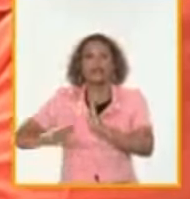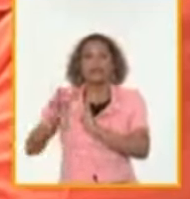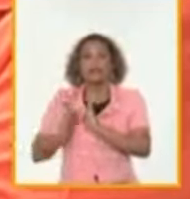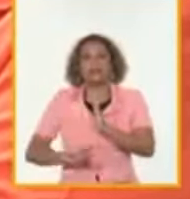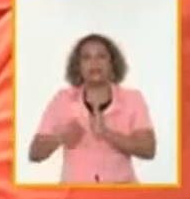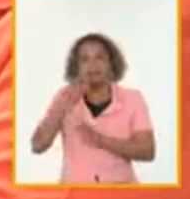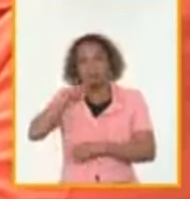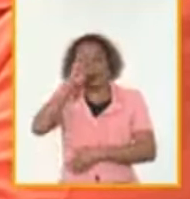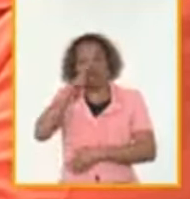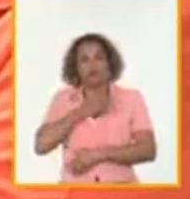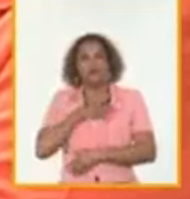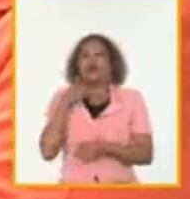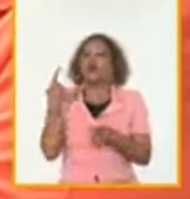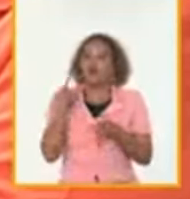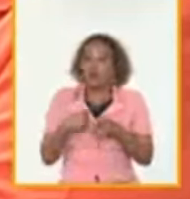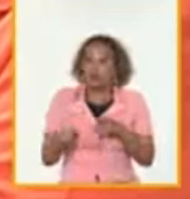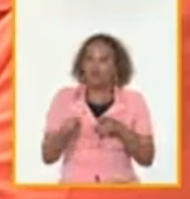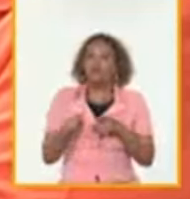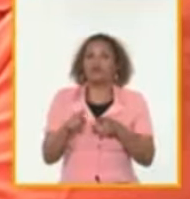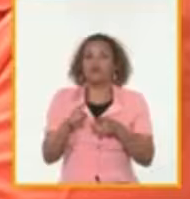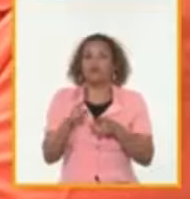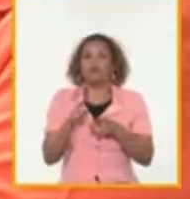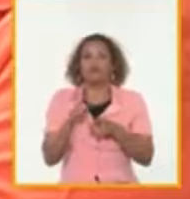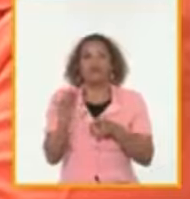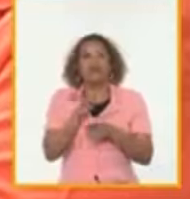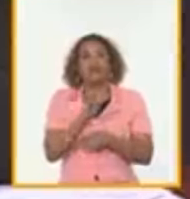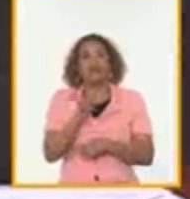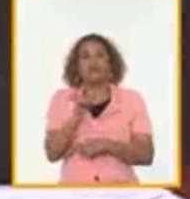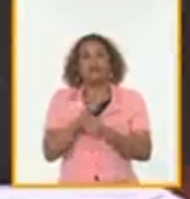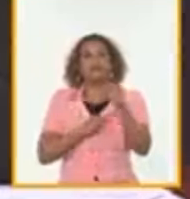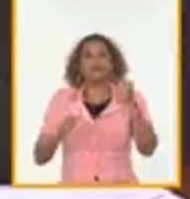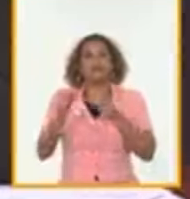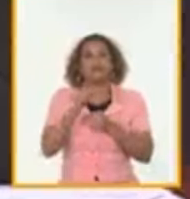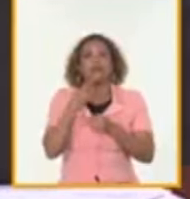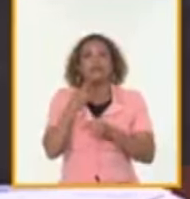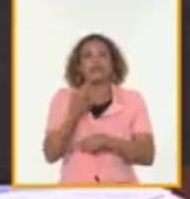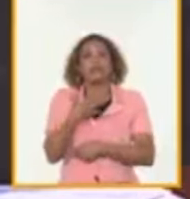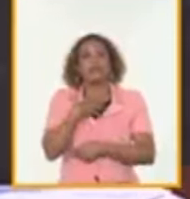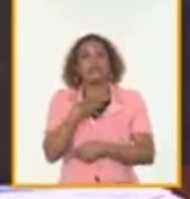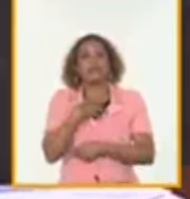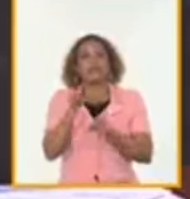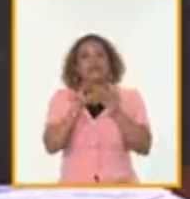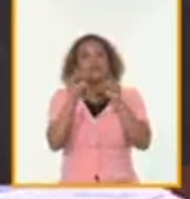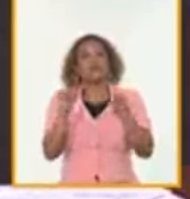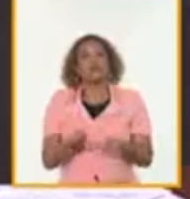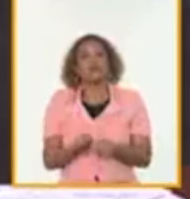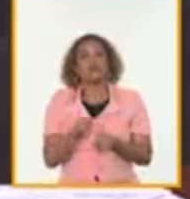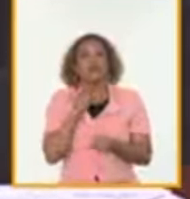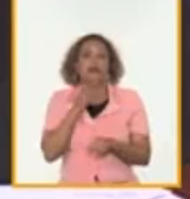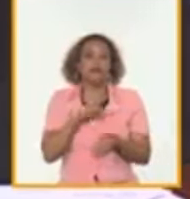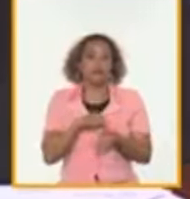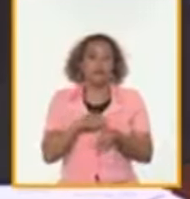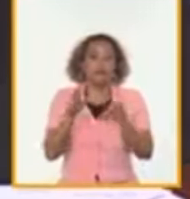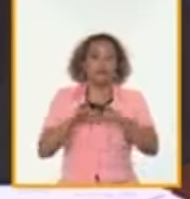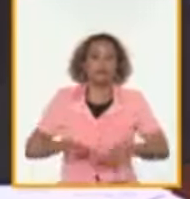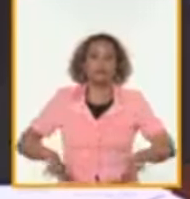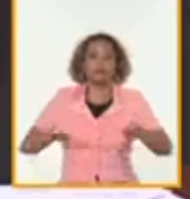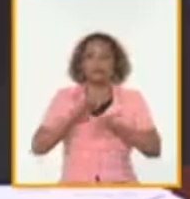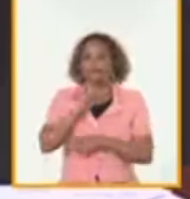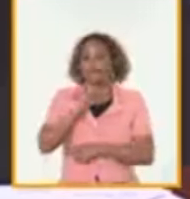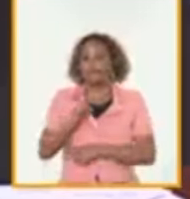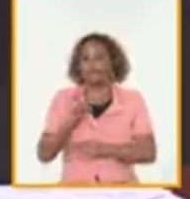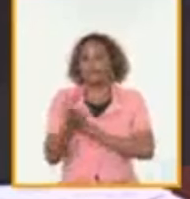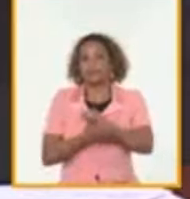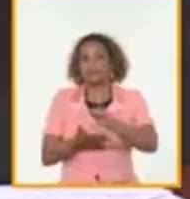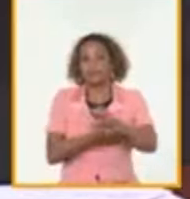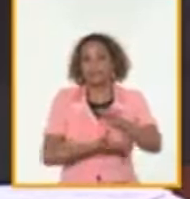del país otro de las de las aristas pero creo que sobre todo de los derivados tenemos posibilidad aún en medio de las circunstancias en las que está haciendo la safra